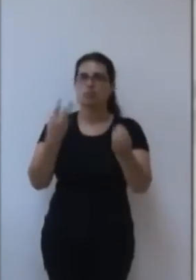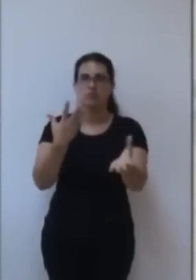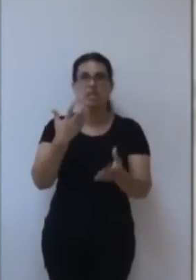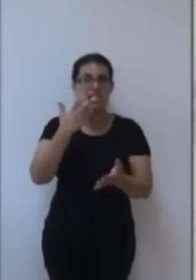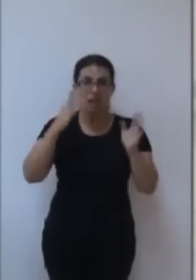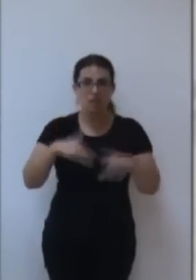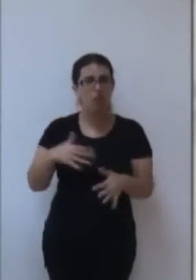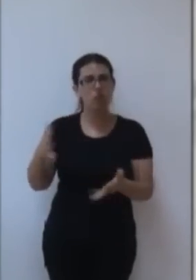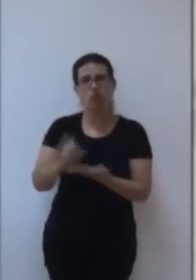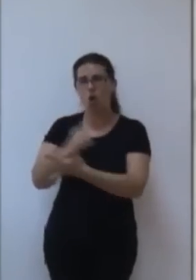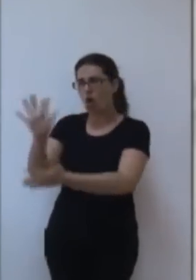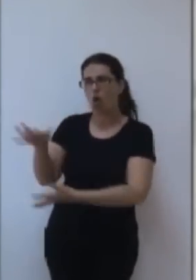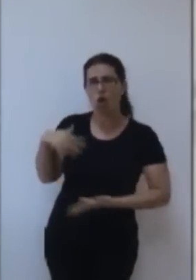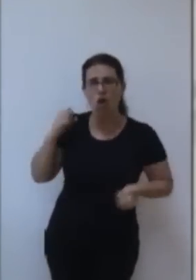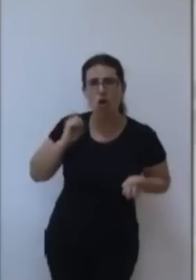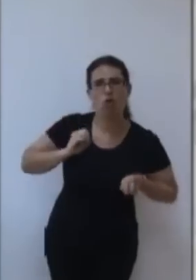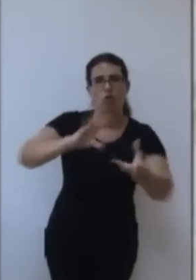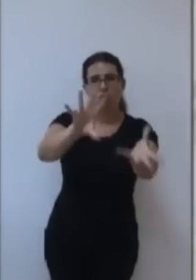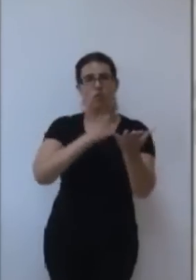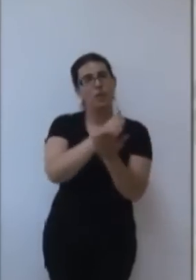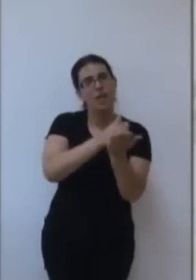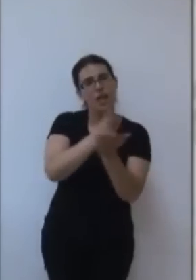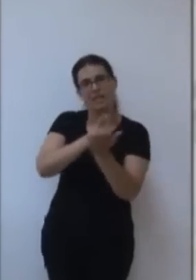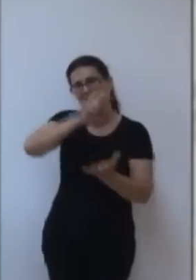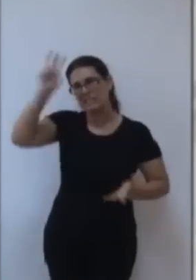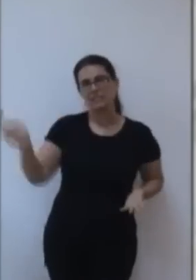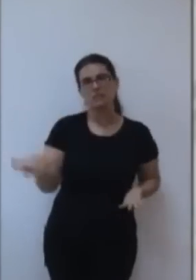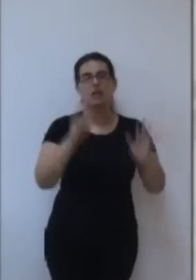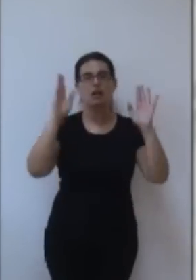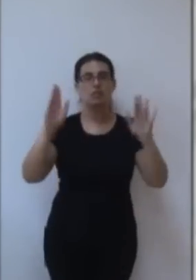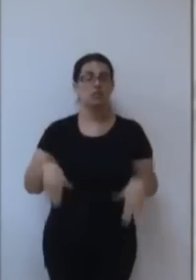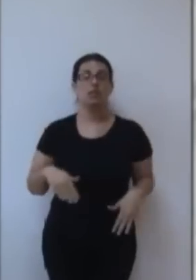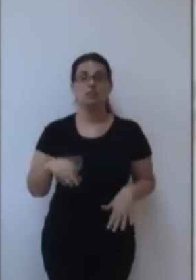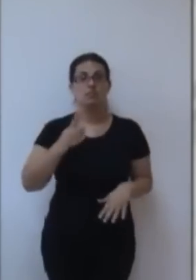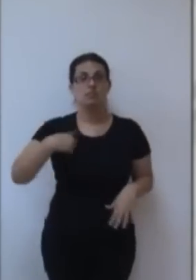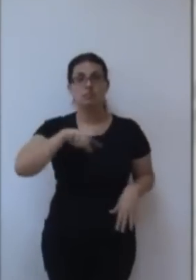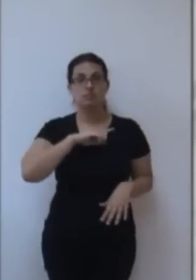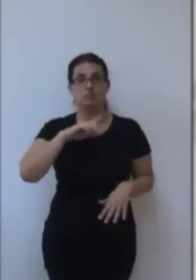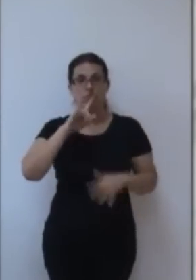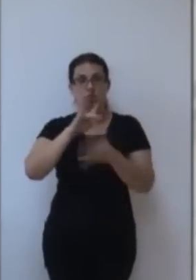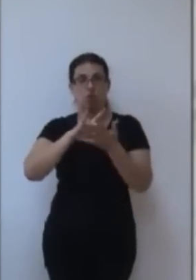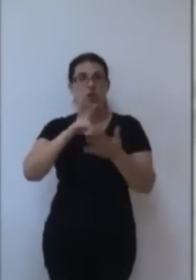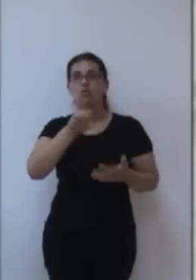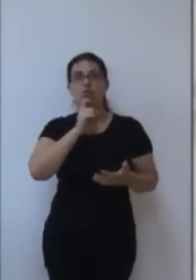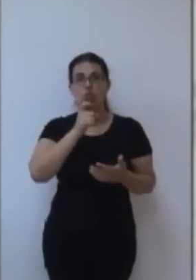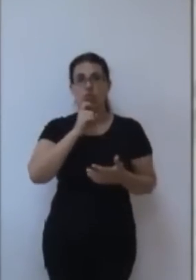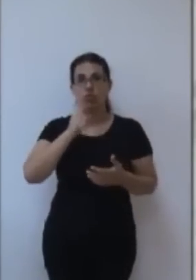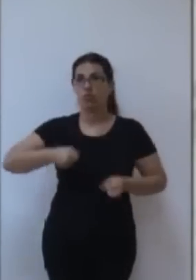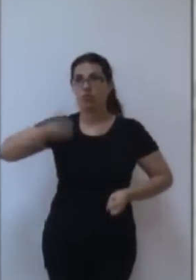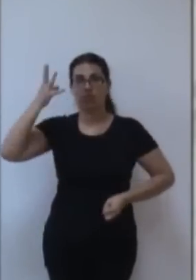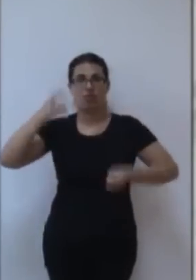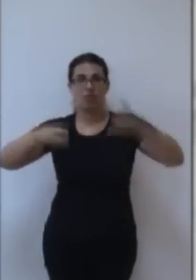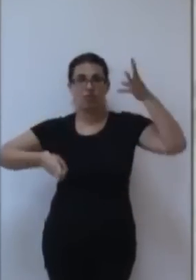ofrecer información de forma inteligente por tantas vías, al final vamos a acabar con los edificios como en Las Vegas, y no vas a ser